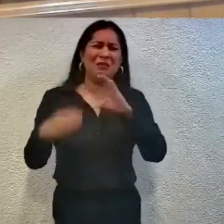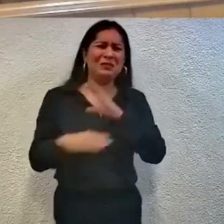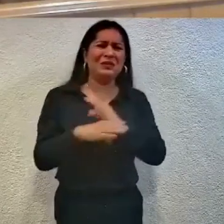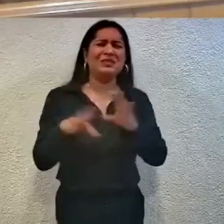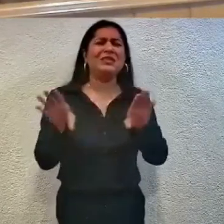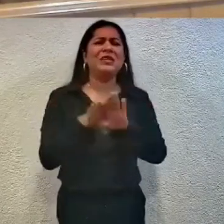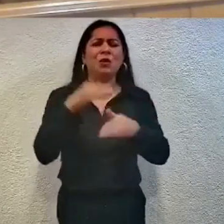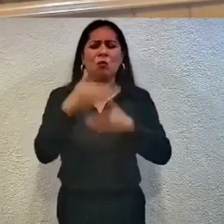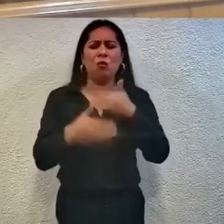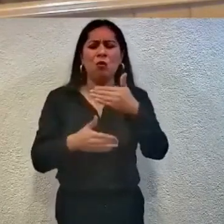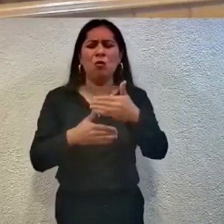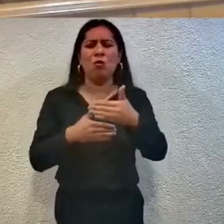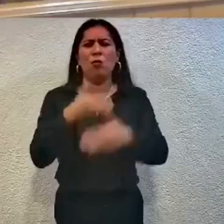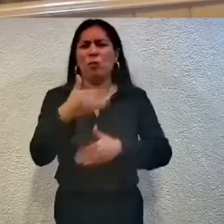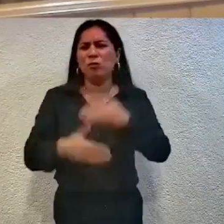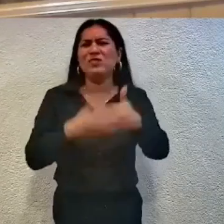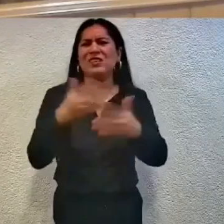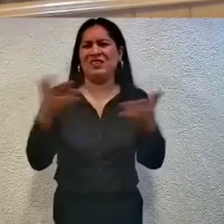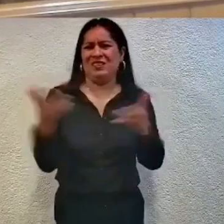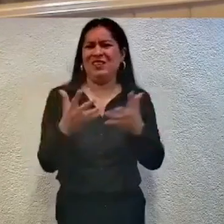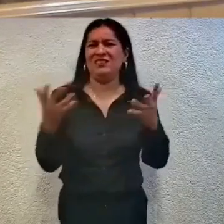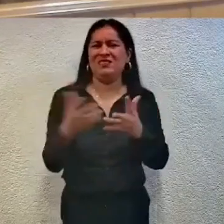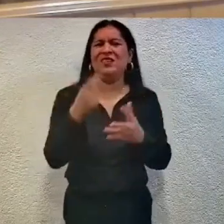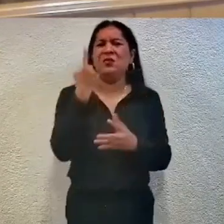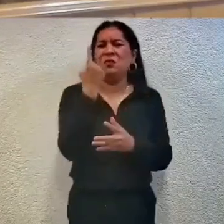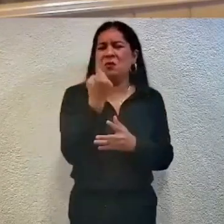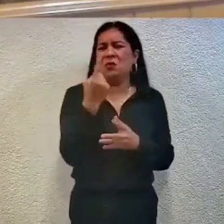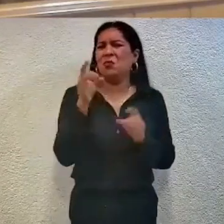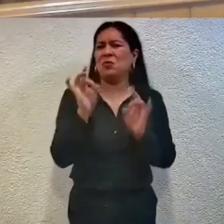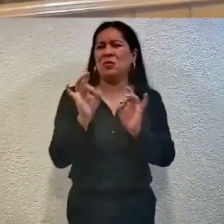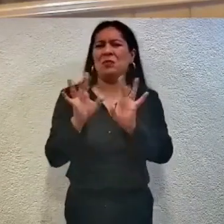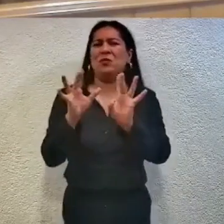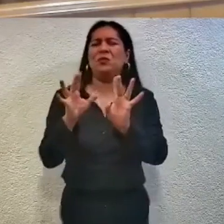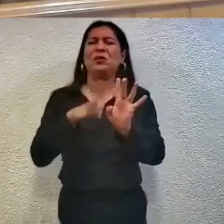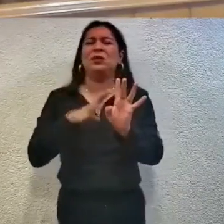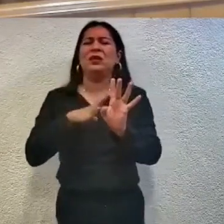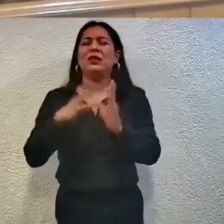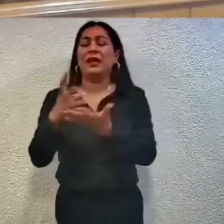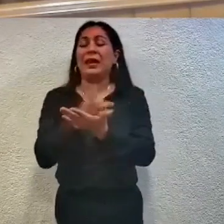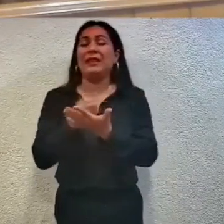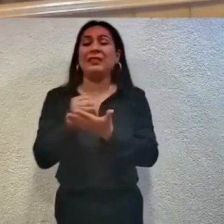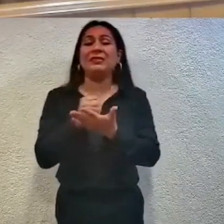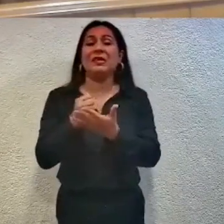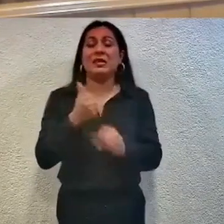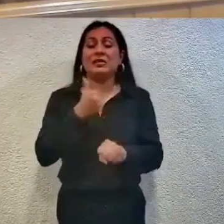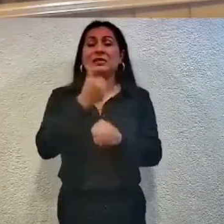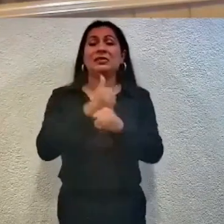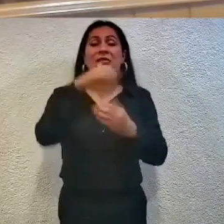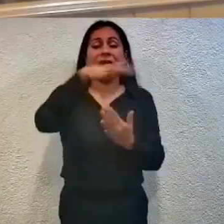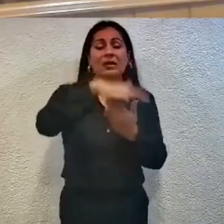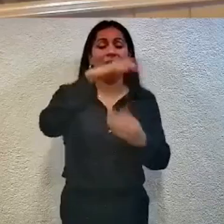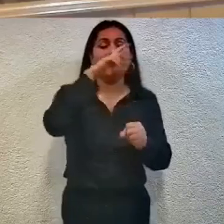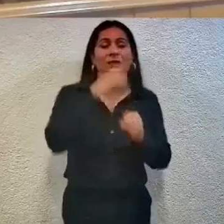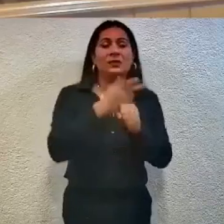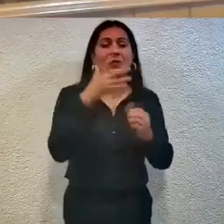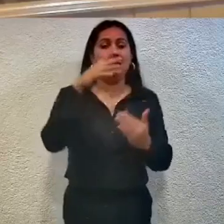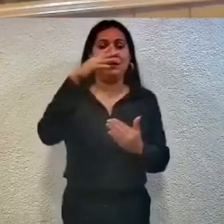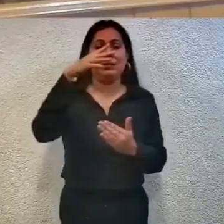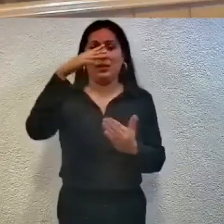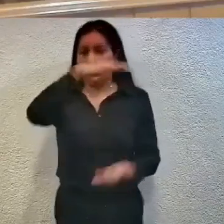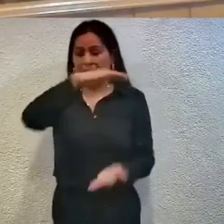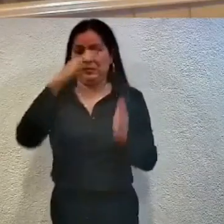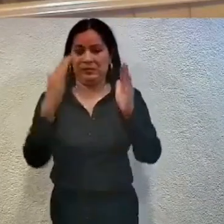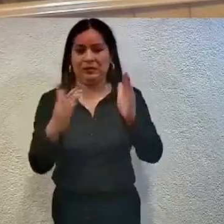cómo proceder cuando uno de estos se presente con el fin de garantizar que se instalen las mesas directivas de casilla, lo